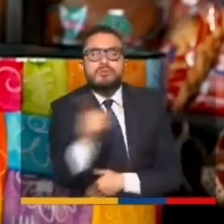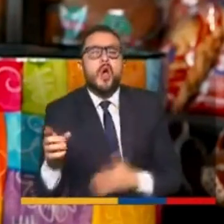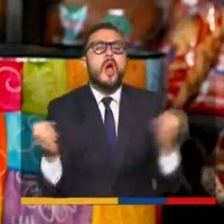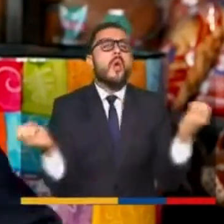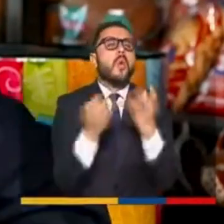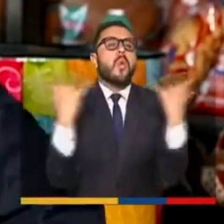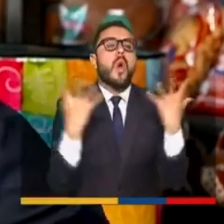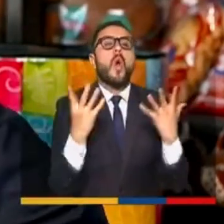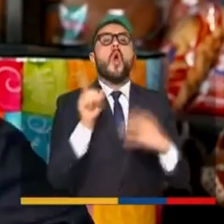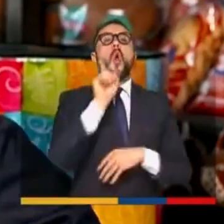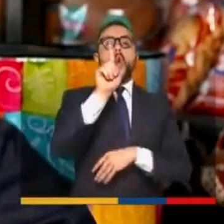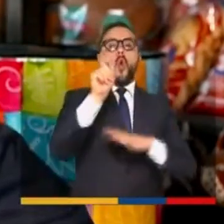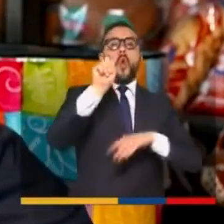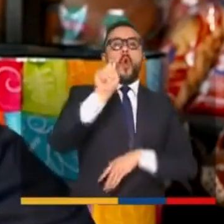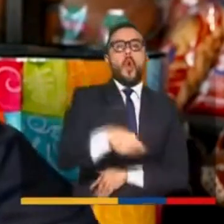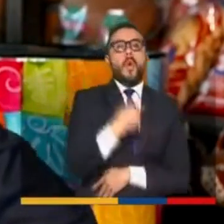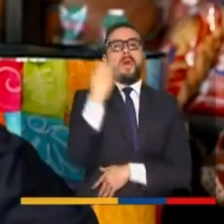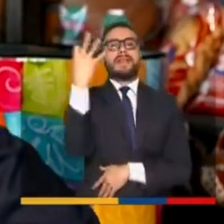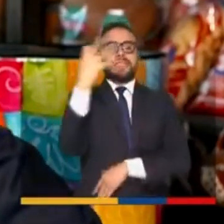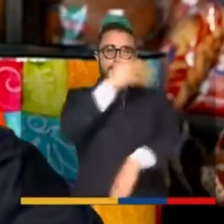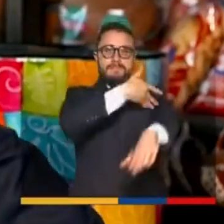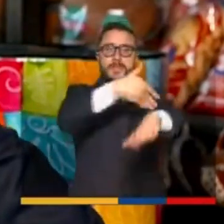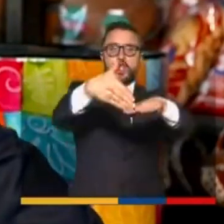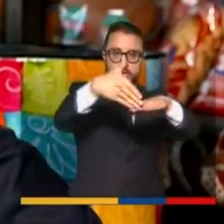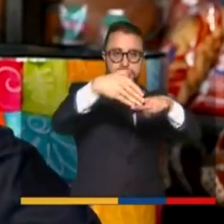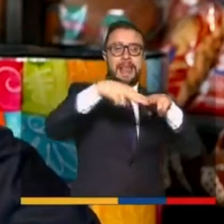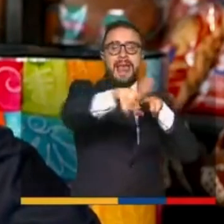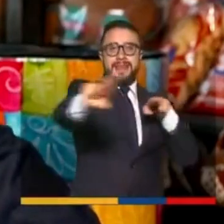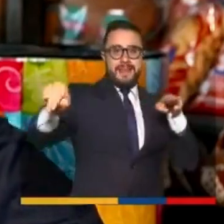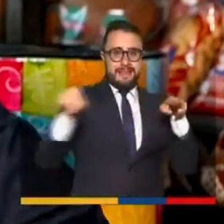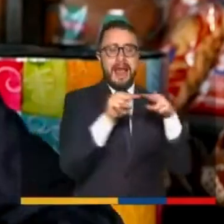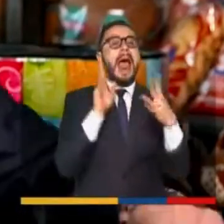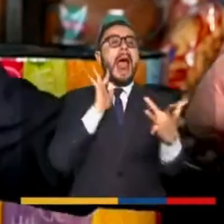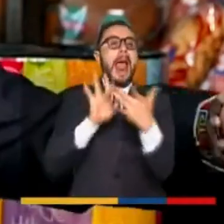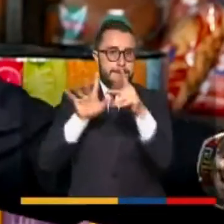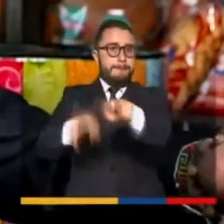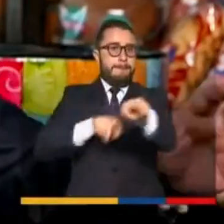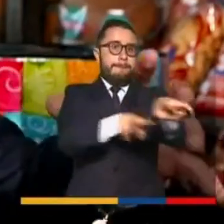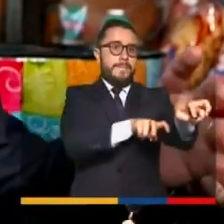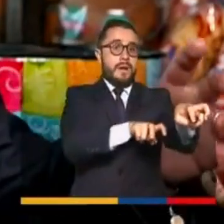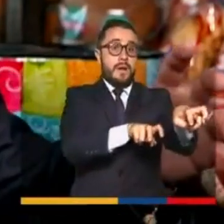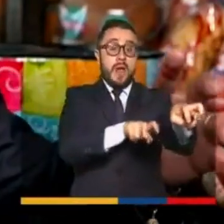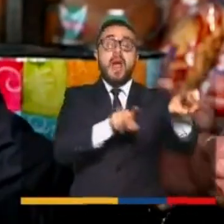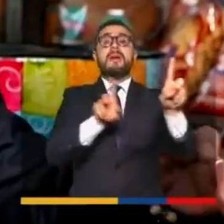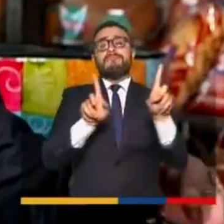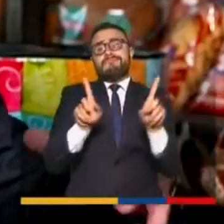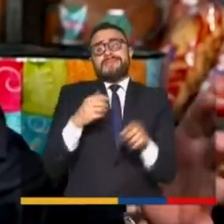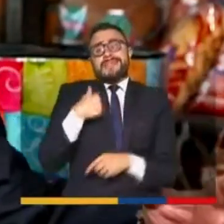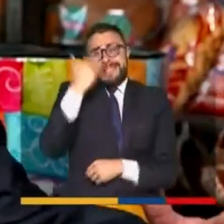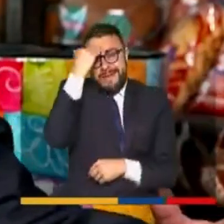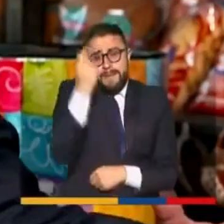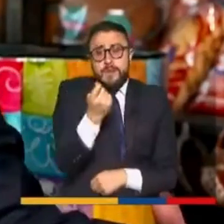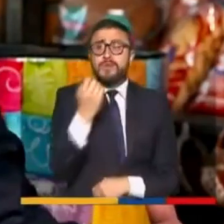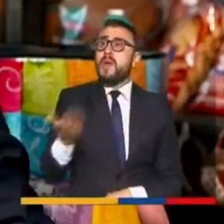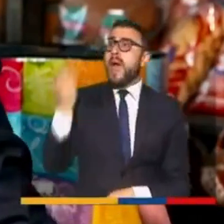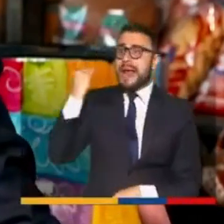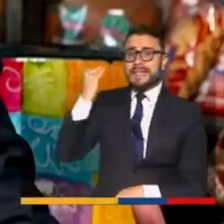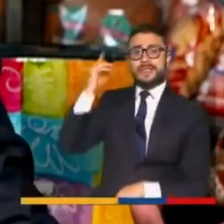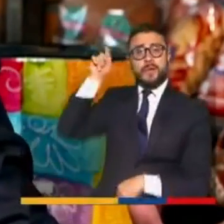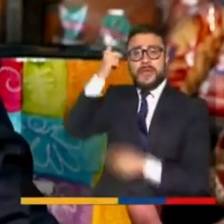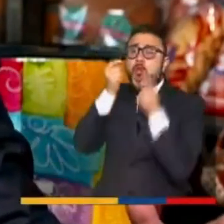1,3 millones de hectáreas de tierras fértiles. Aún es poco, pero el gobierno de Santos y de Duque solo entregaron